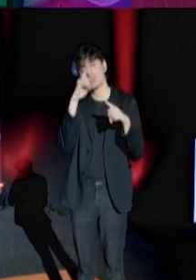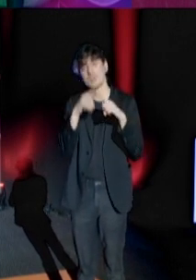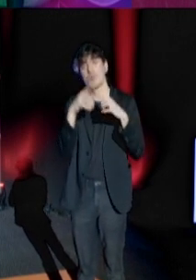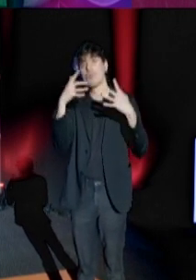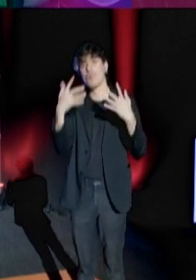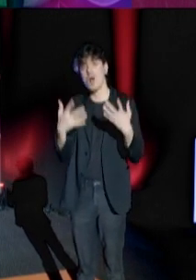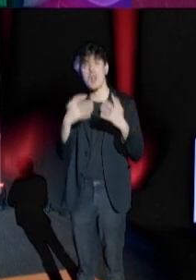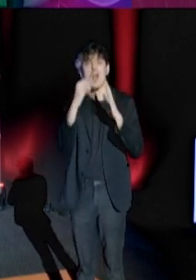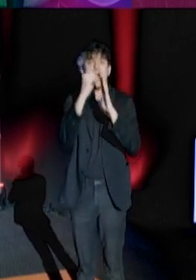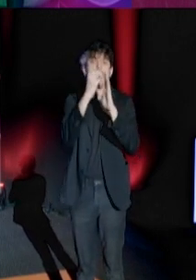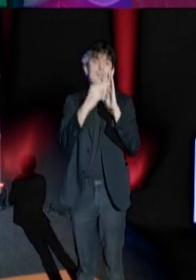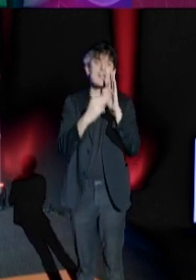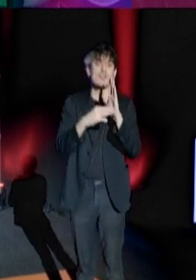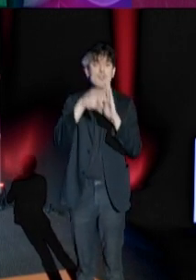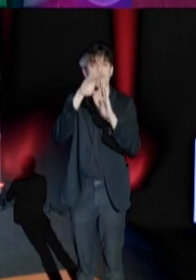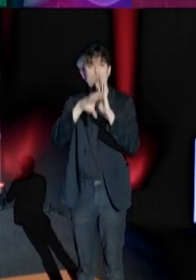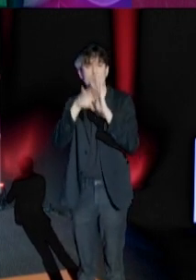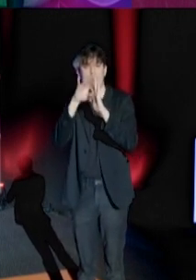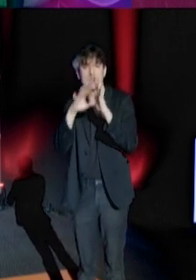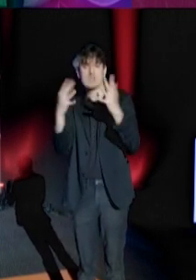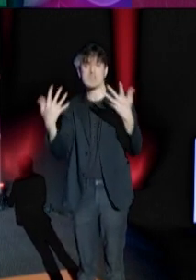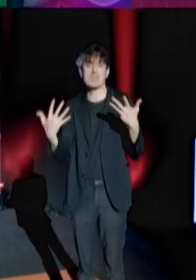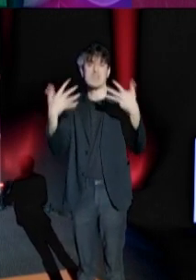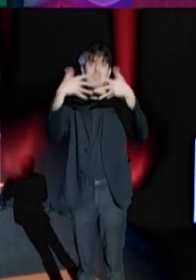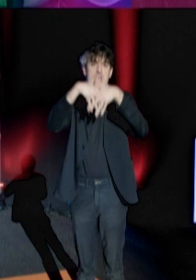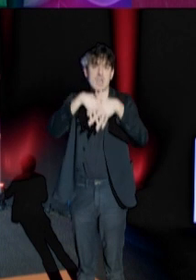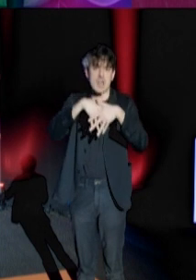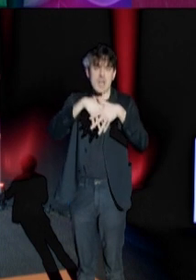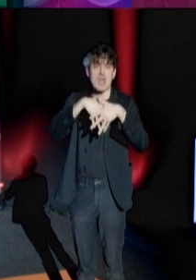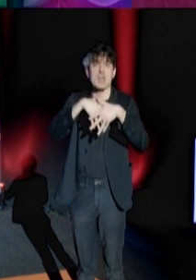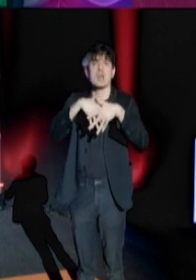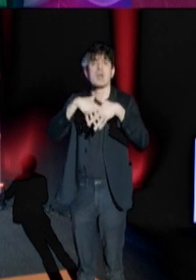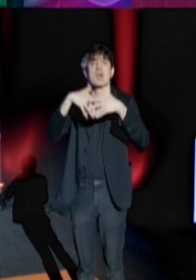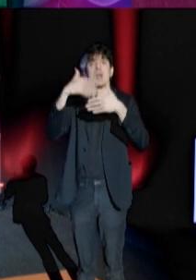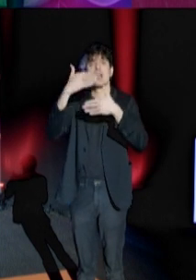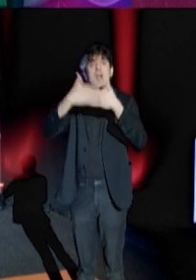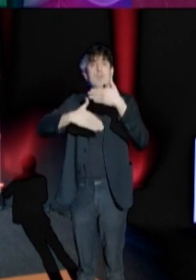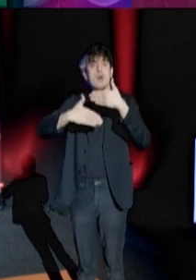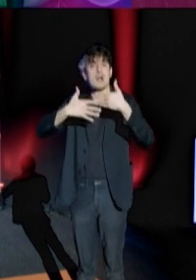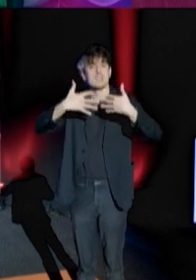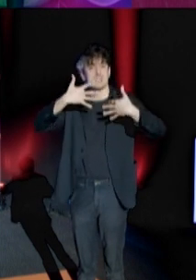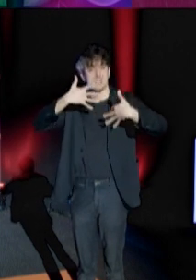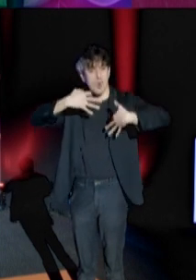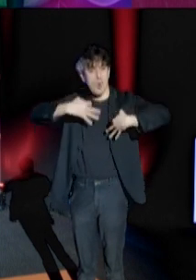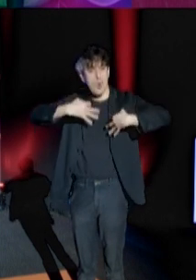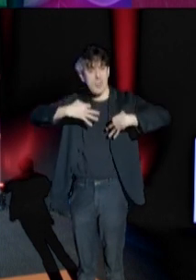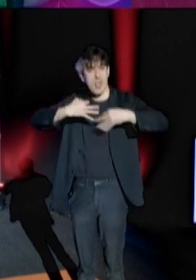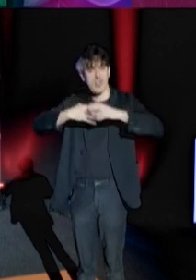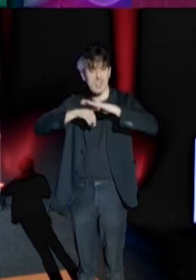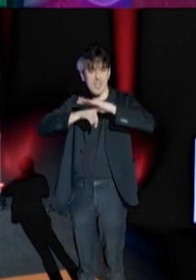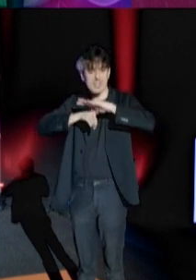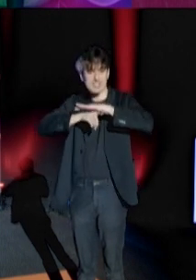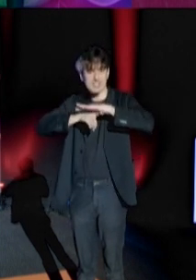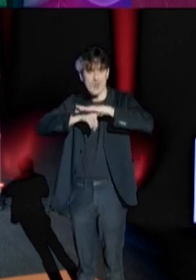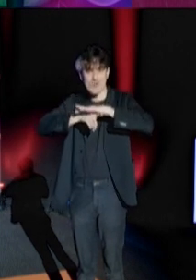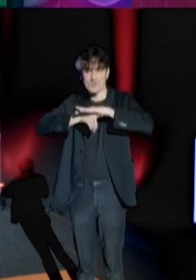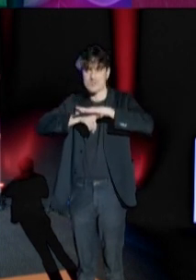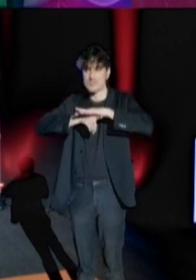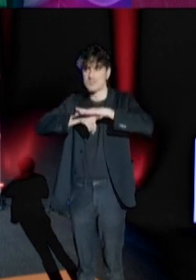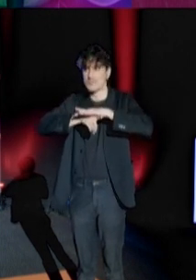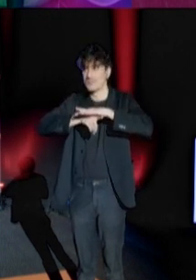aplicaciones integrarlo con la infraestructura con una capa de seguridad de de digamos de gestión de